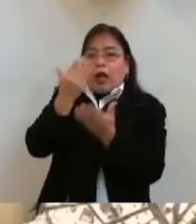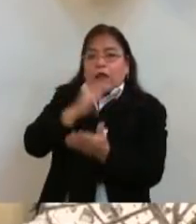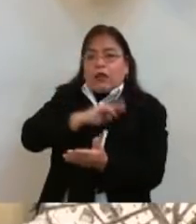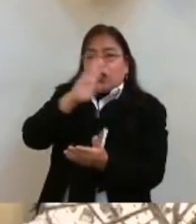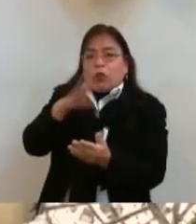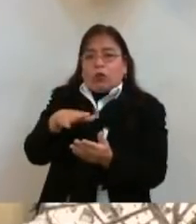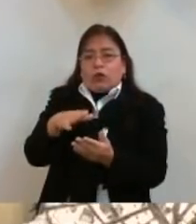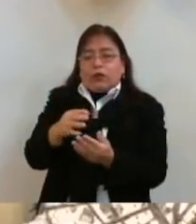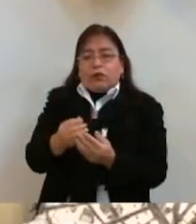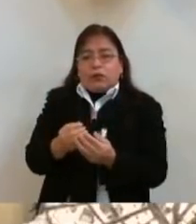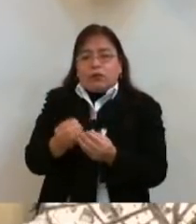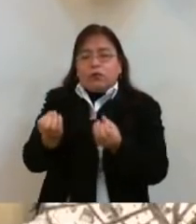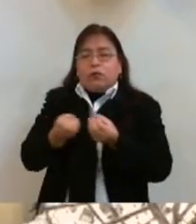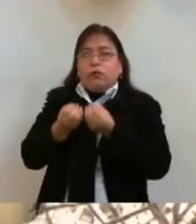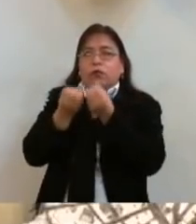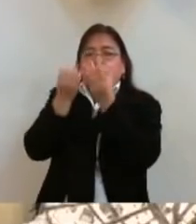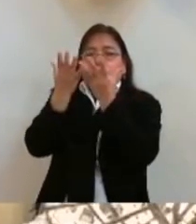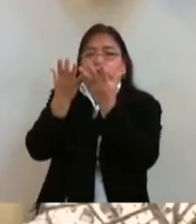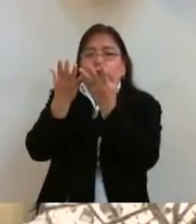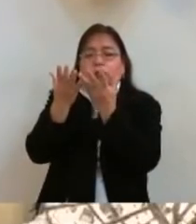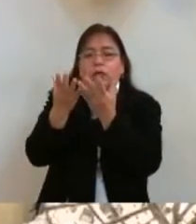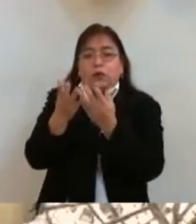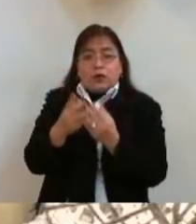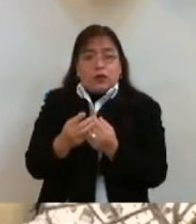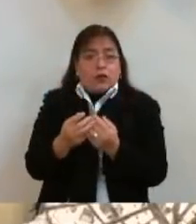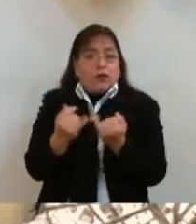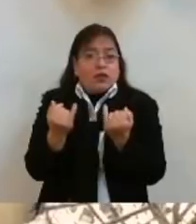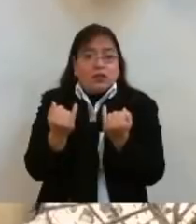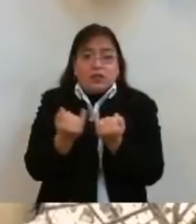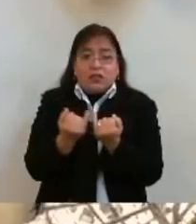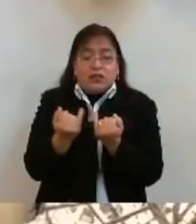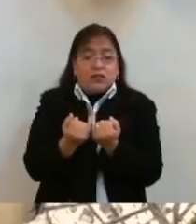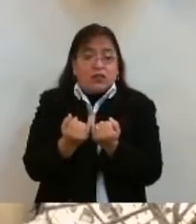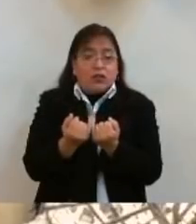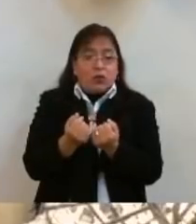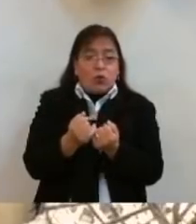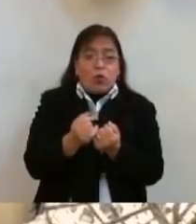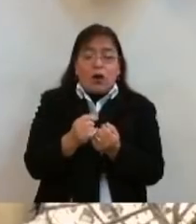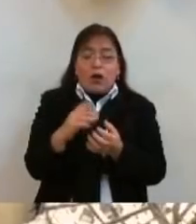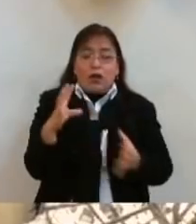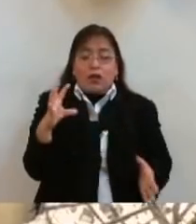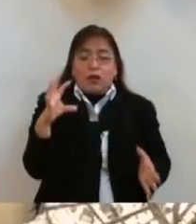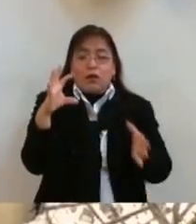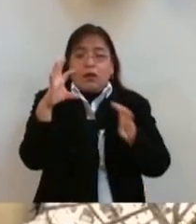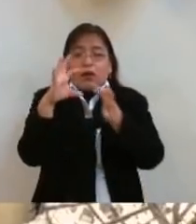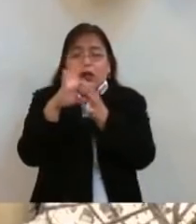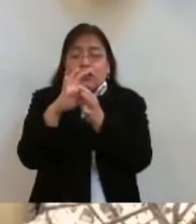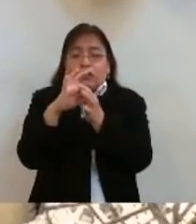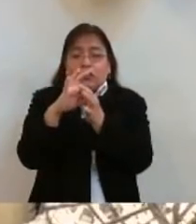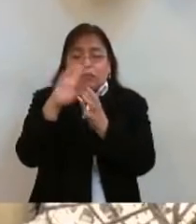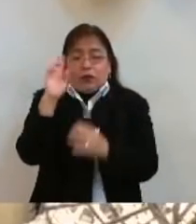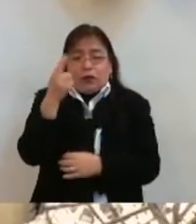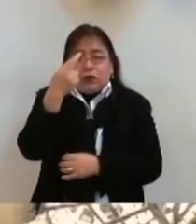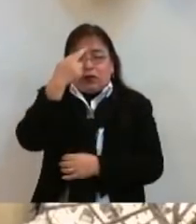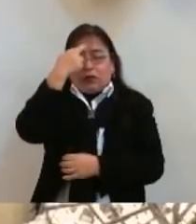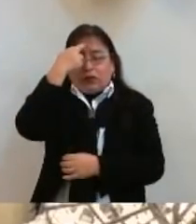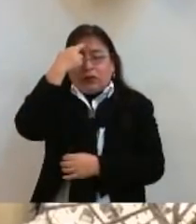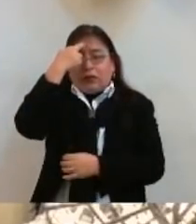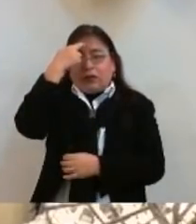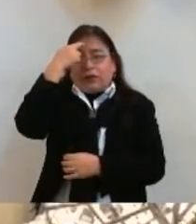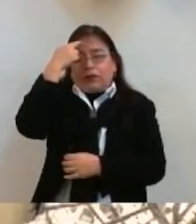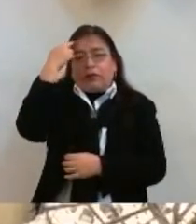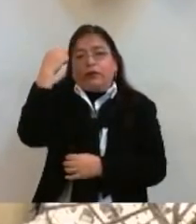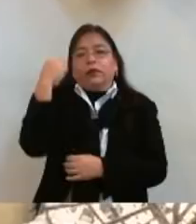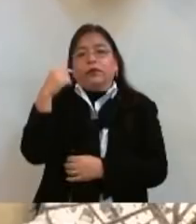plegaria misma, el incienso de la humanidad en reconocer que